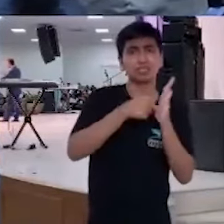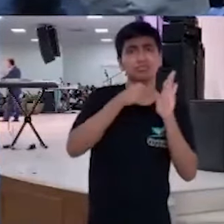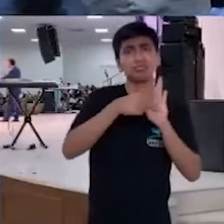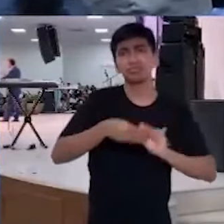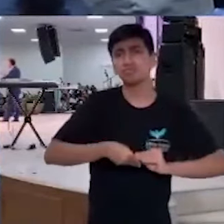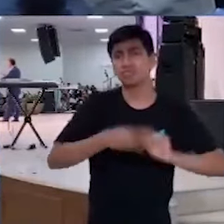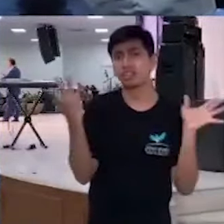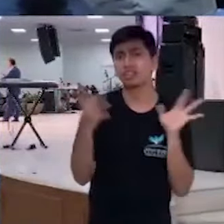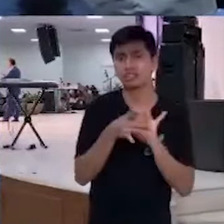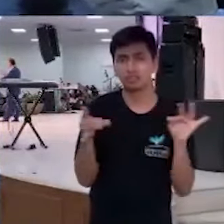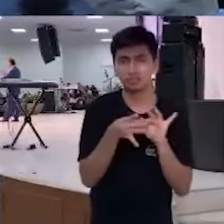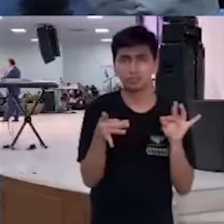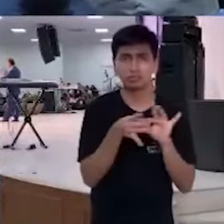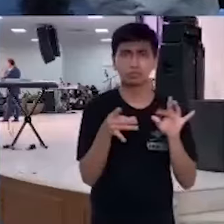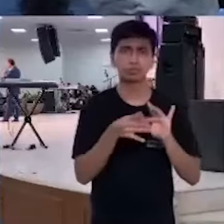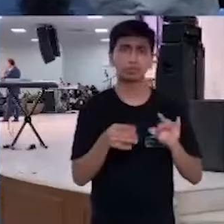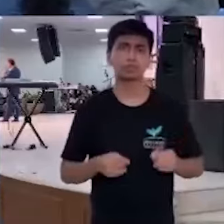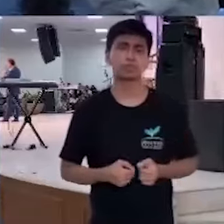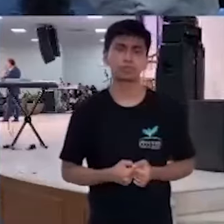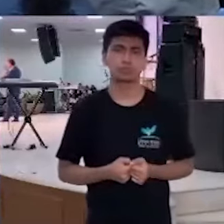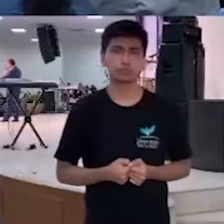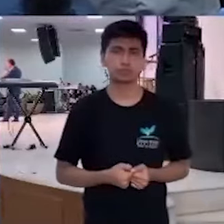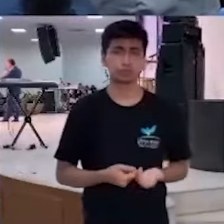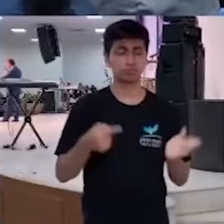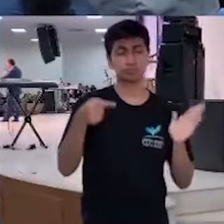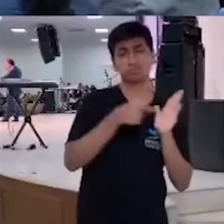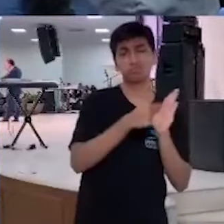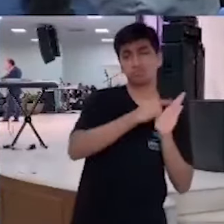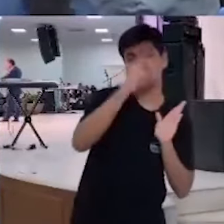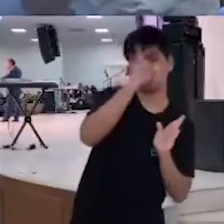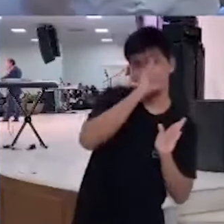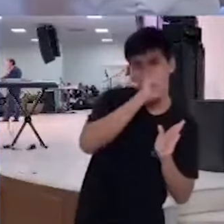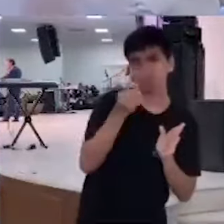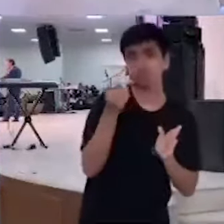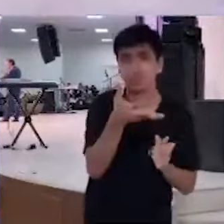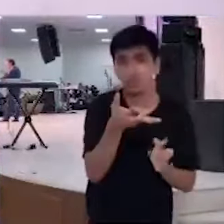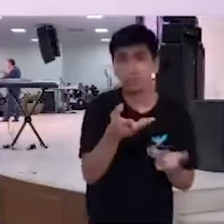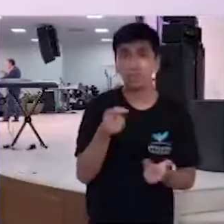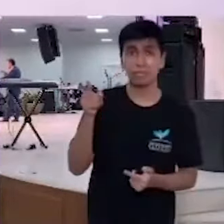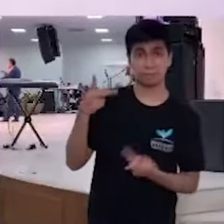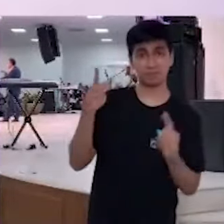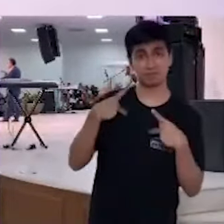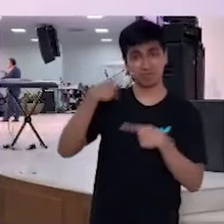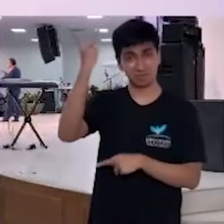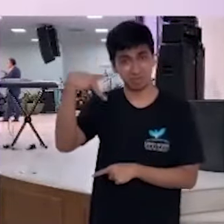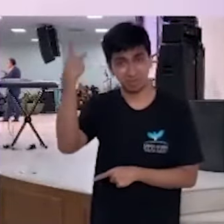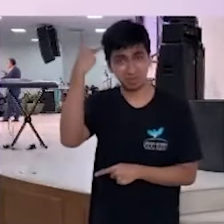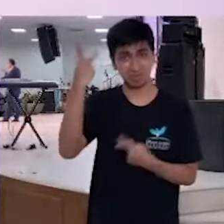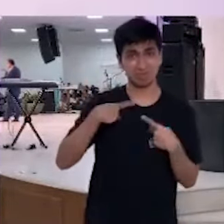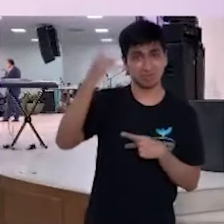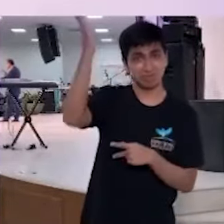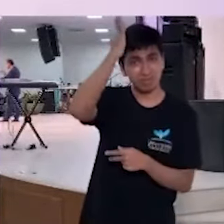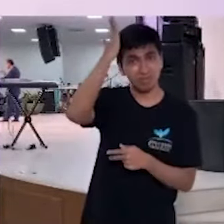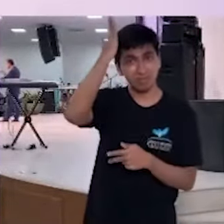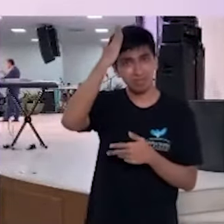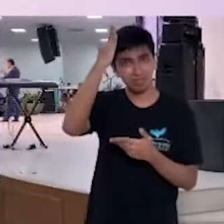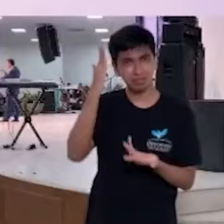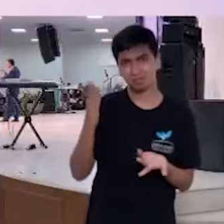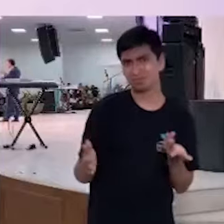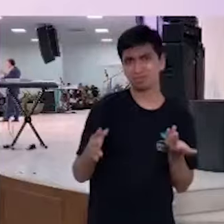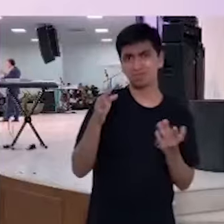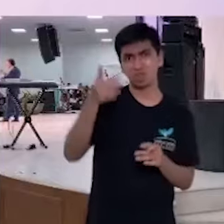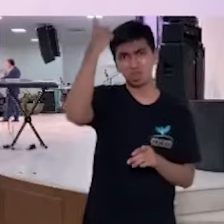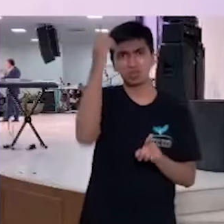muy objetiva. Y la Biblia nos instruye a dejarnos ayudar por los líderes que están sobre nosotros. Lamentablemente,